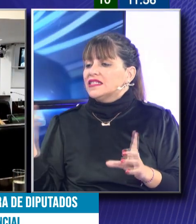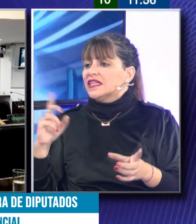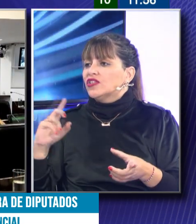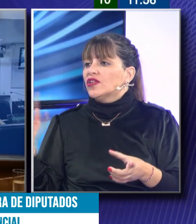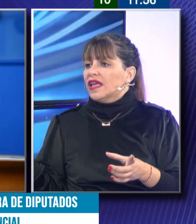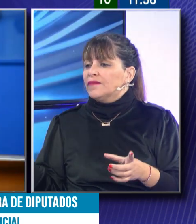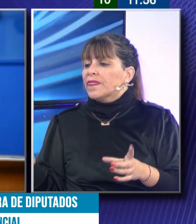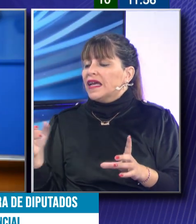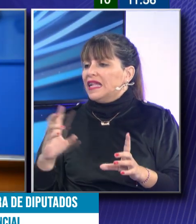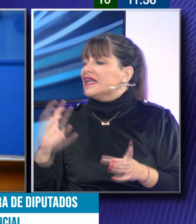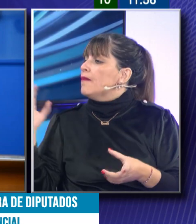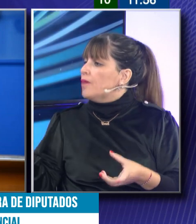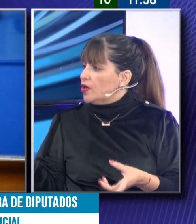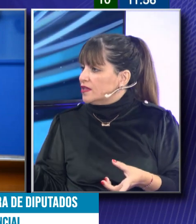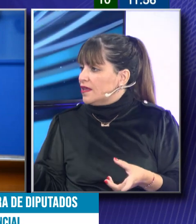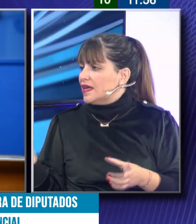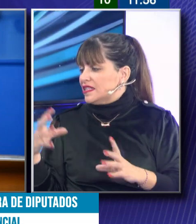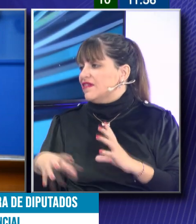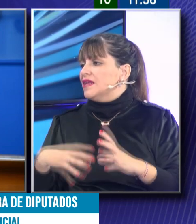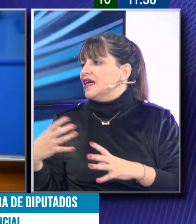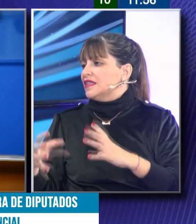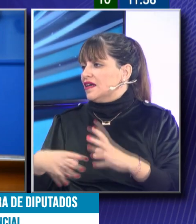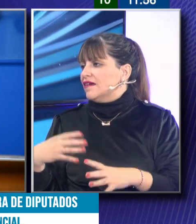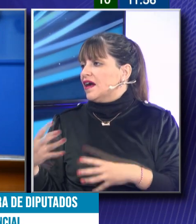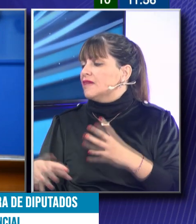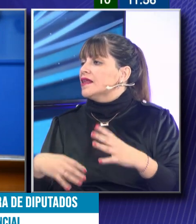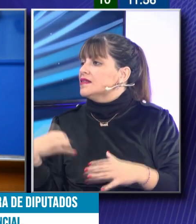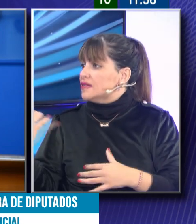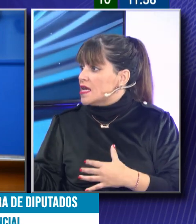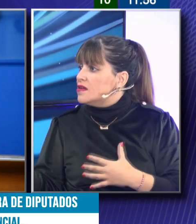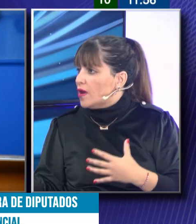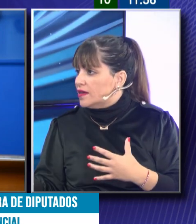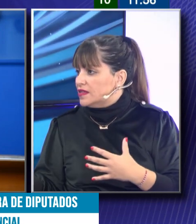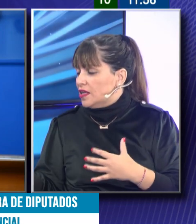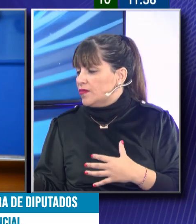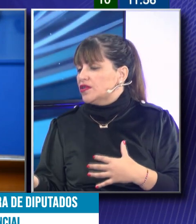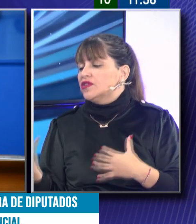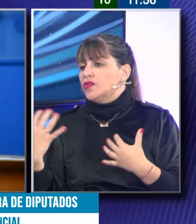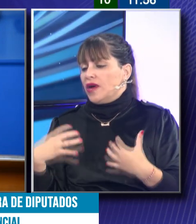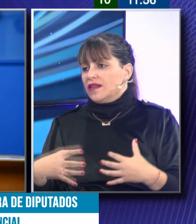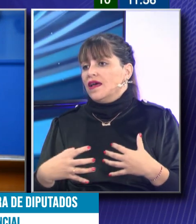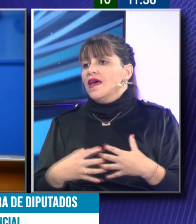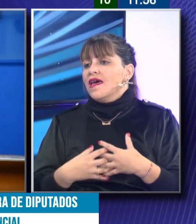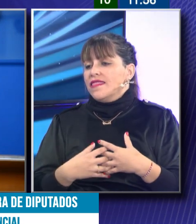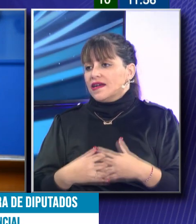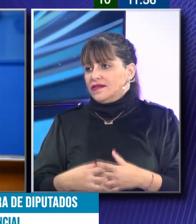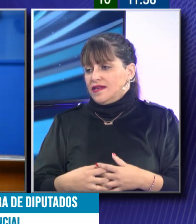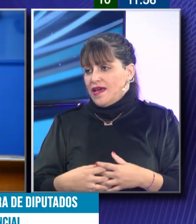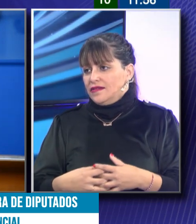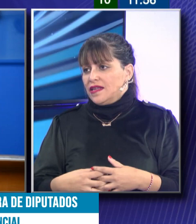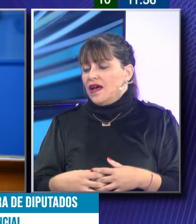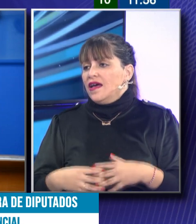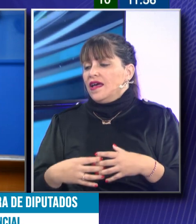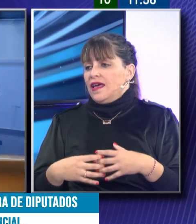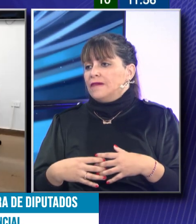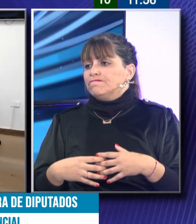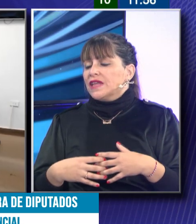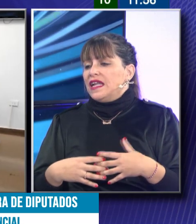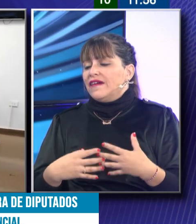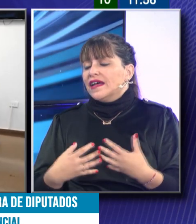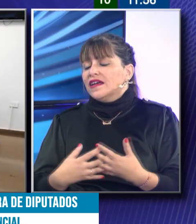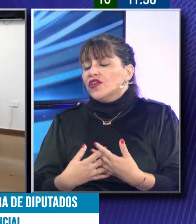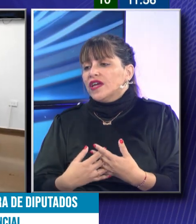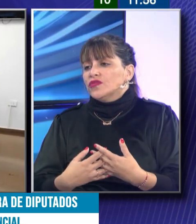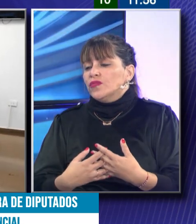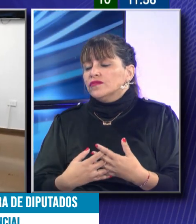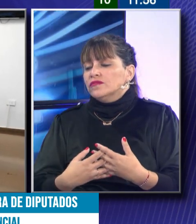el trayecto del transporte de aquellas familias que tengan que viajar más de 100 kilómetros de su lugar de residencia.